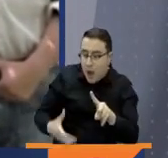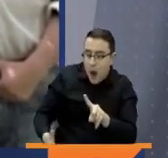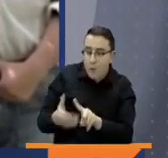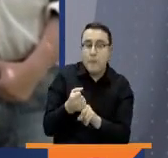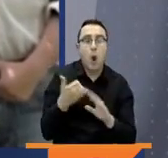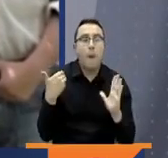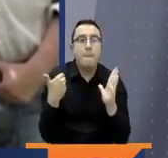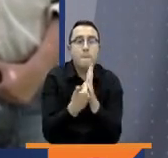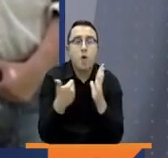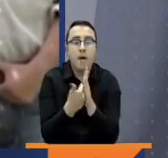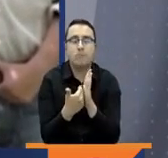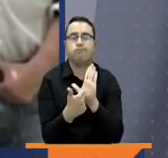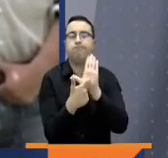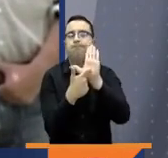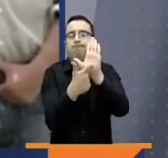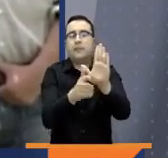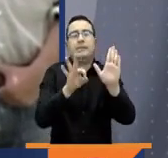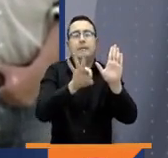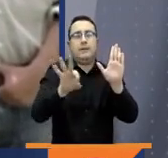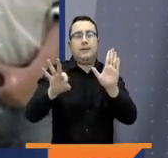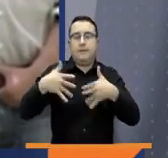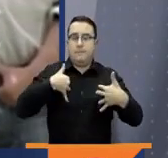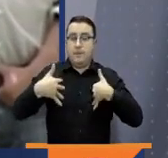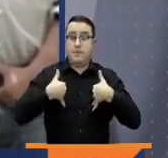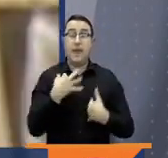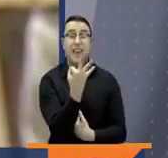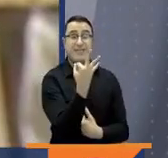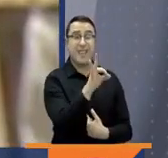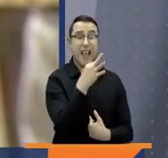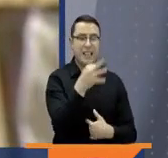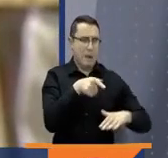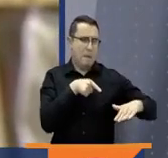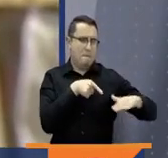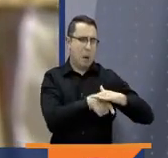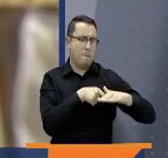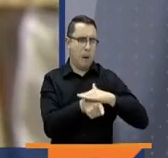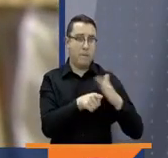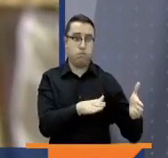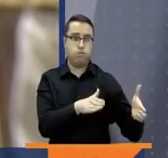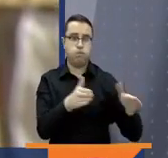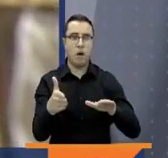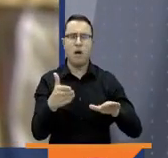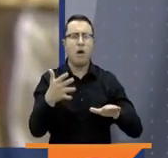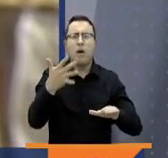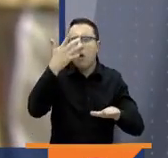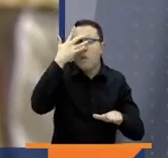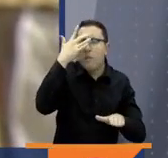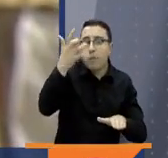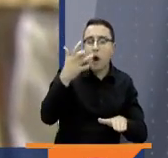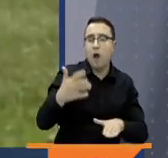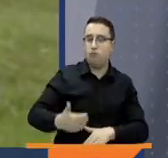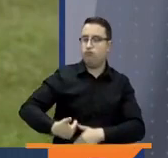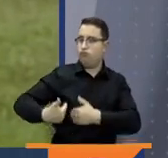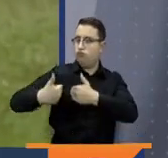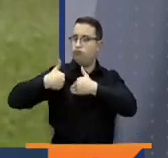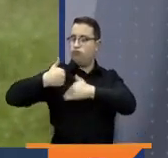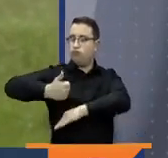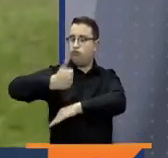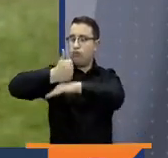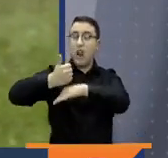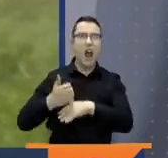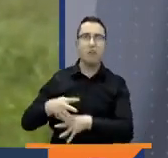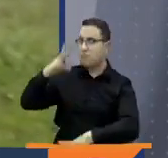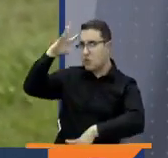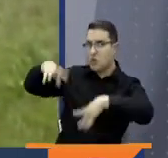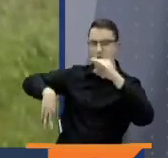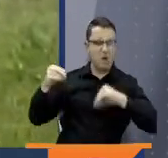víctimas. 13 de ellas habrían sido asesinadas por oponerse al actuar ilícito de las estructuras a cargo de Jiménez Naranjo. La